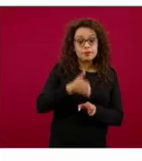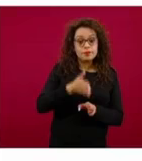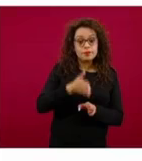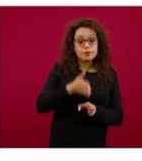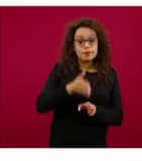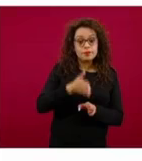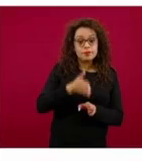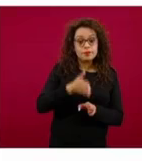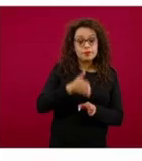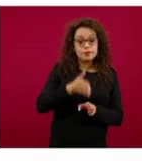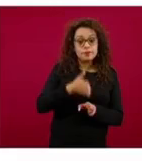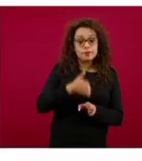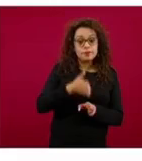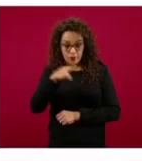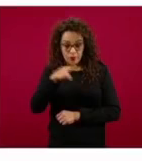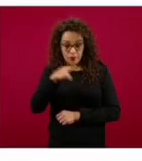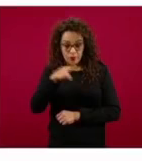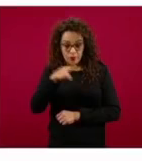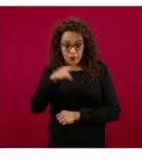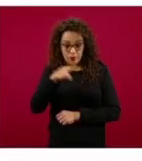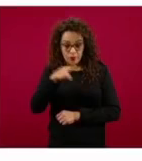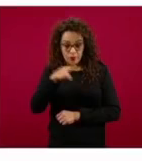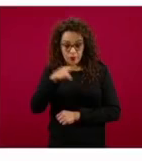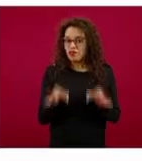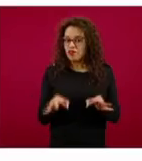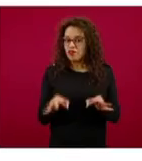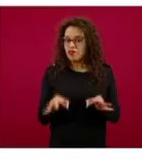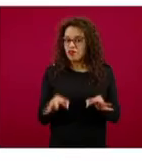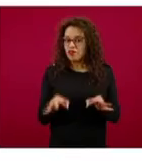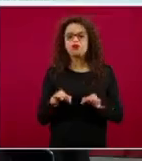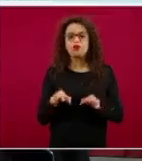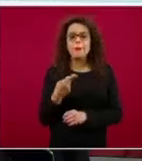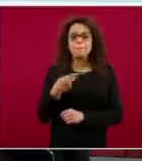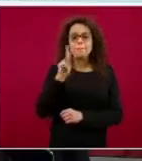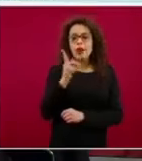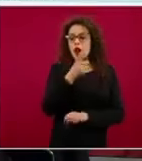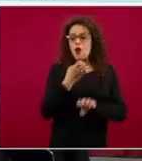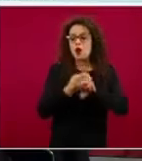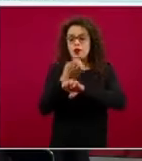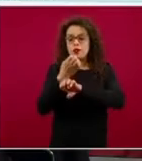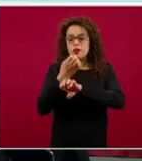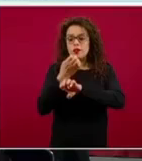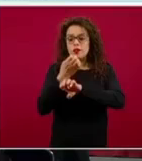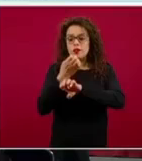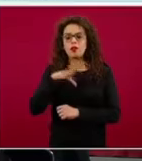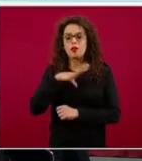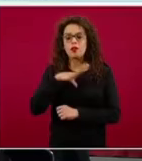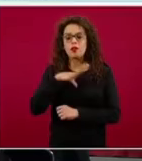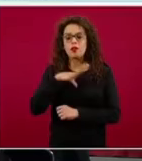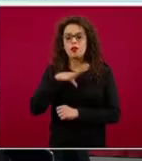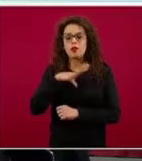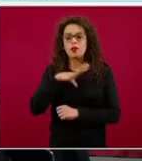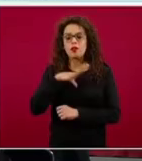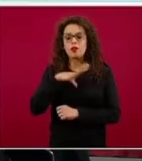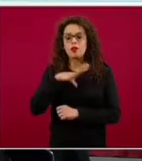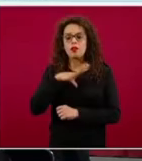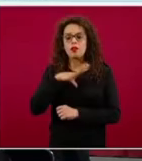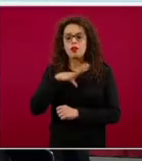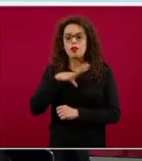correlación perfecta, en general lo que sugiere es que aquellas entidades que en promedio han tenido un mayor